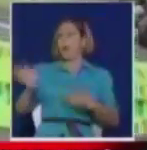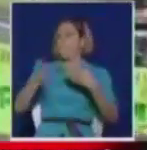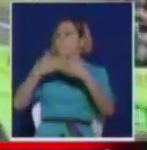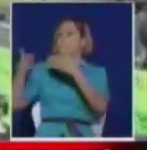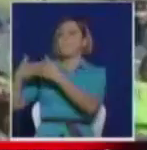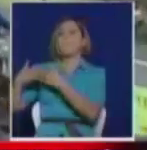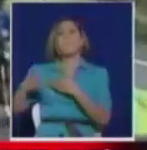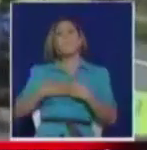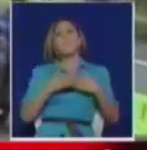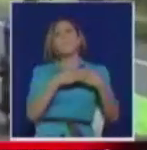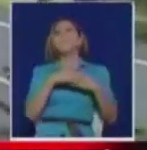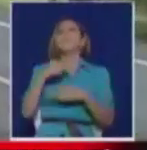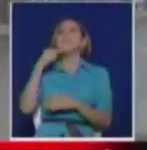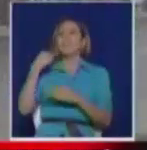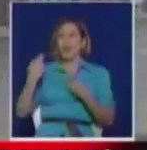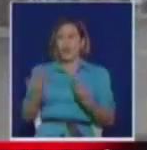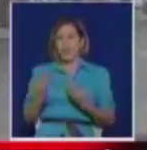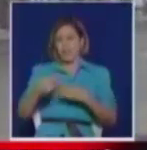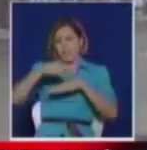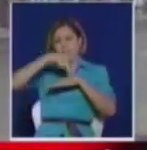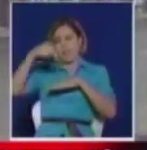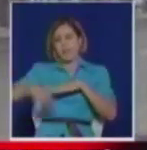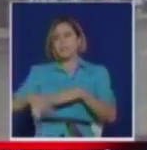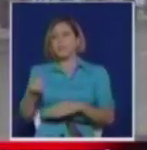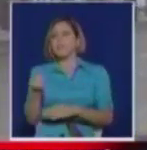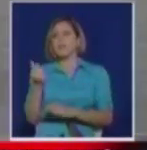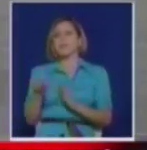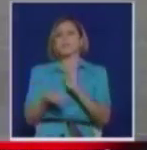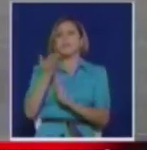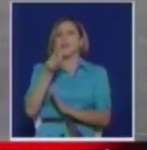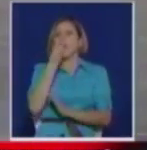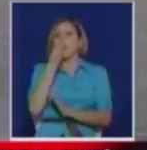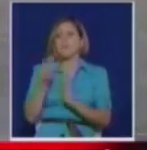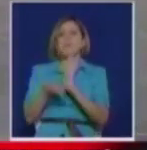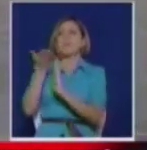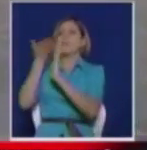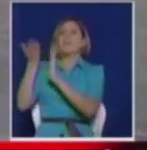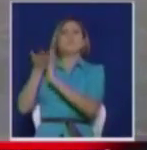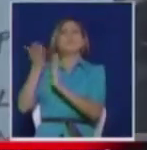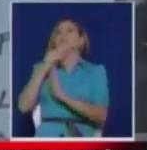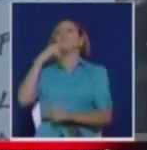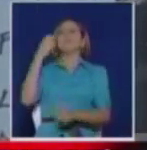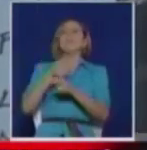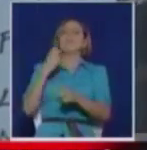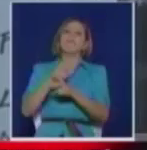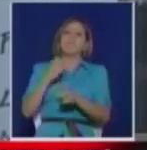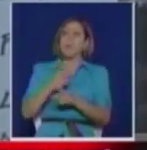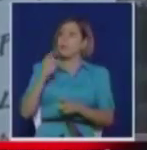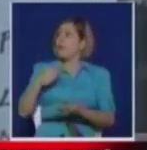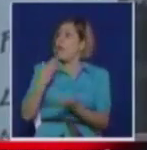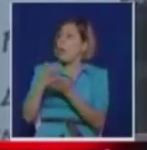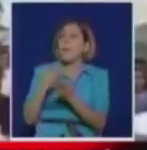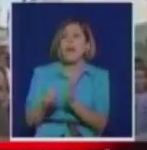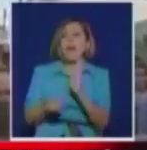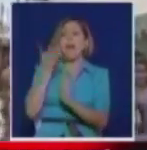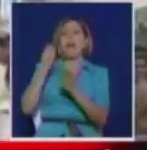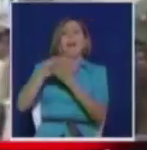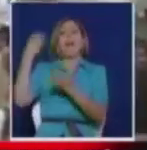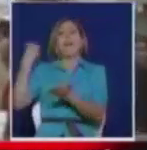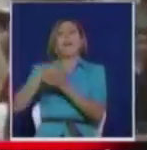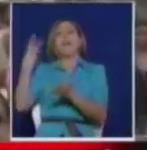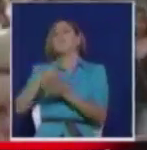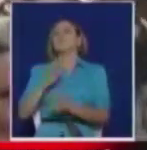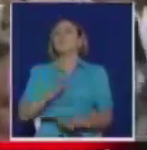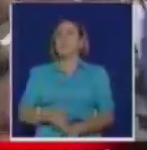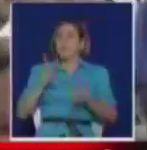como Nariño. La escasez en las plazas de mercados y el aumento de precios sigue siendo la mayor preocupación, especialmente para los consumidores. Por el momento, los